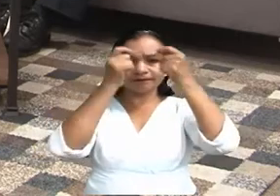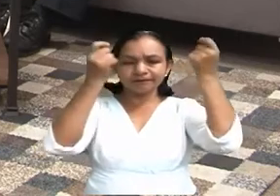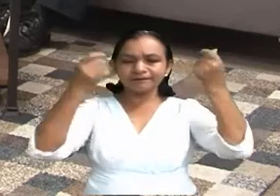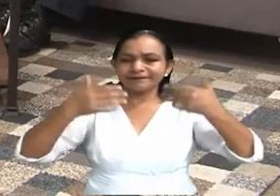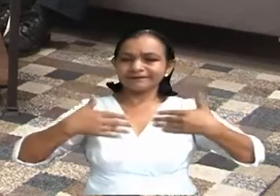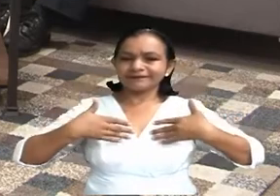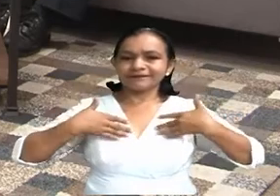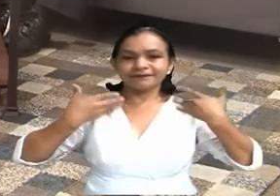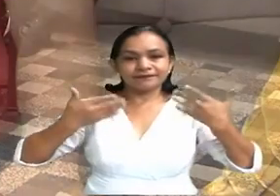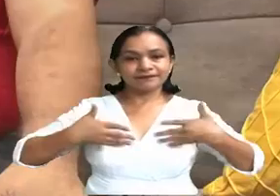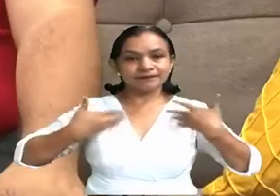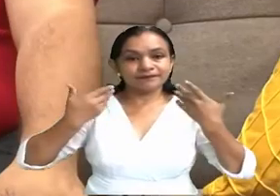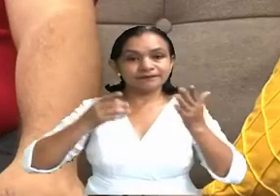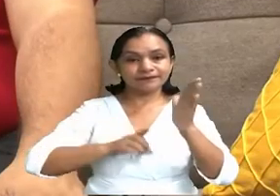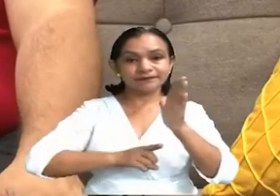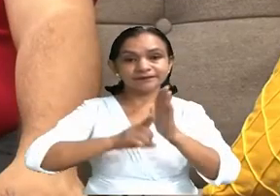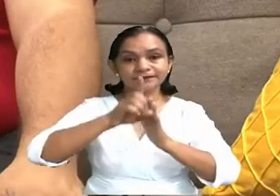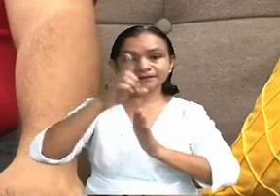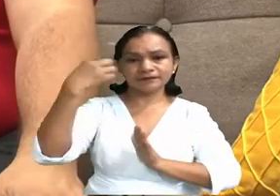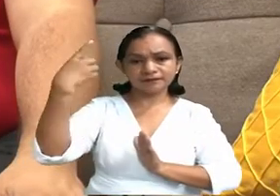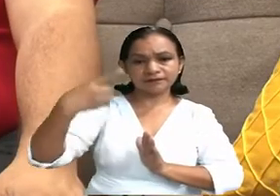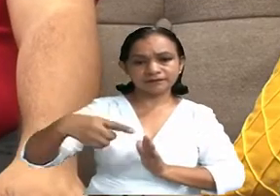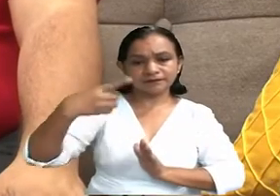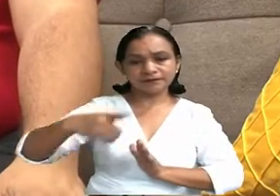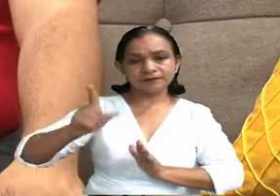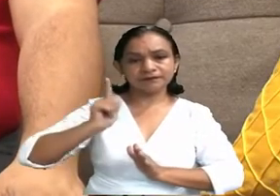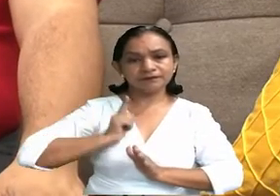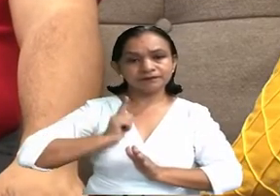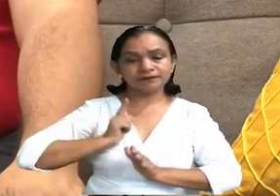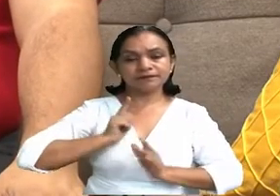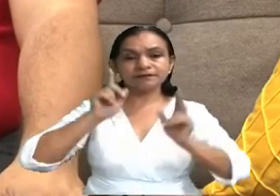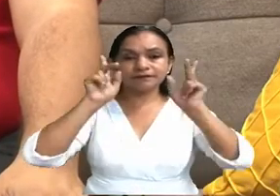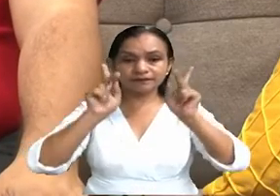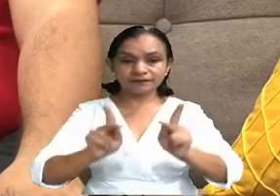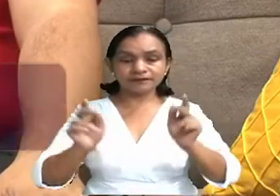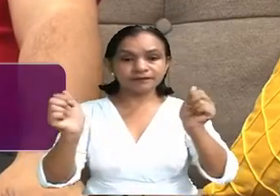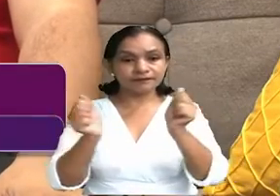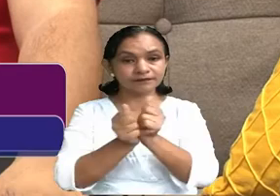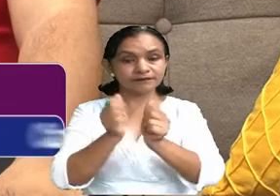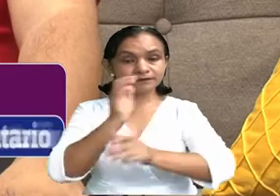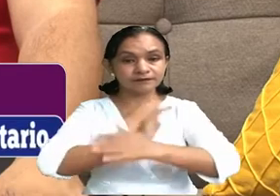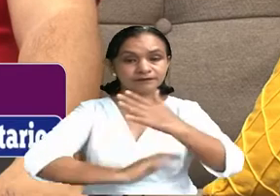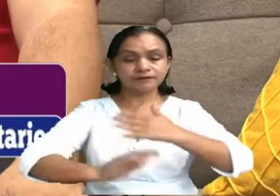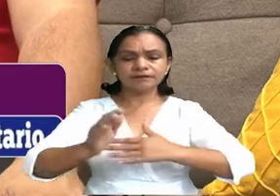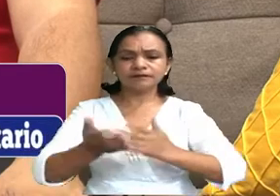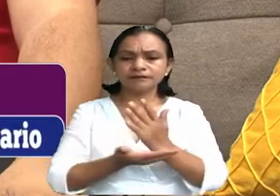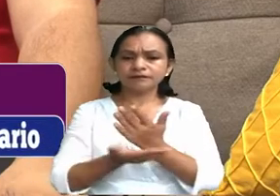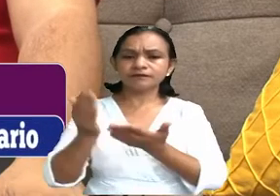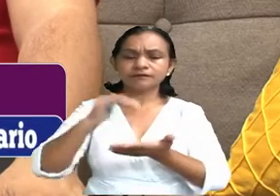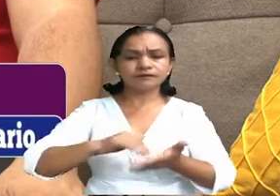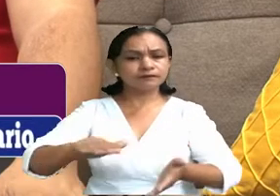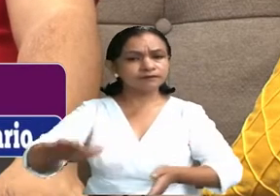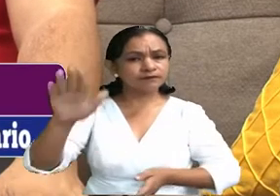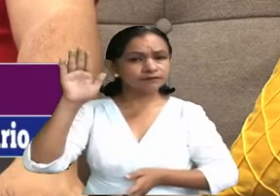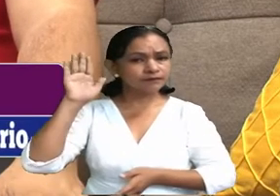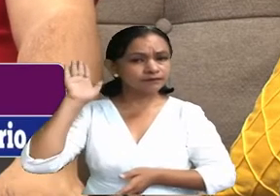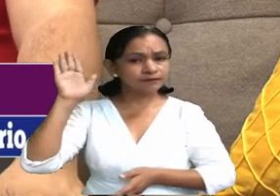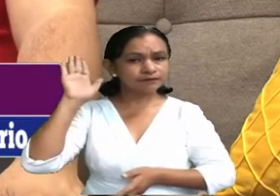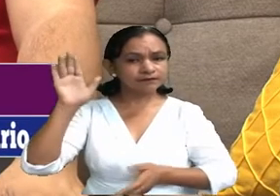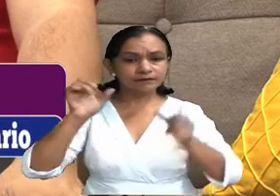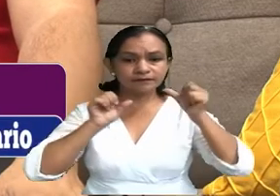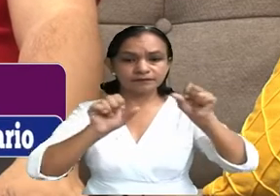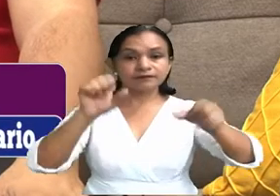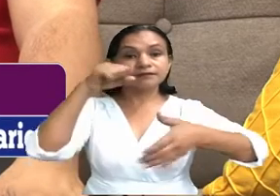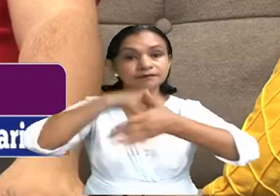regocijándonos por los avances en la restitución de derechos y también renovando nuestro compromiso para seguir afrontando los